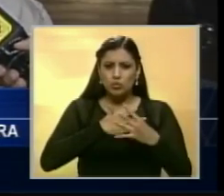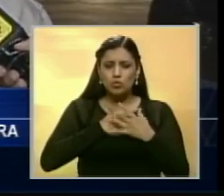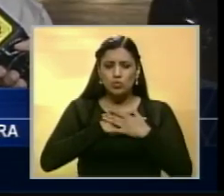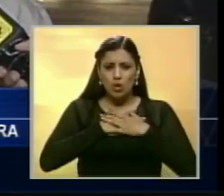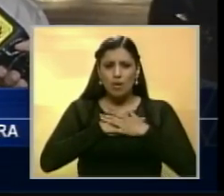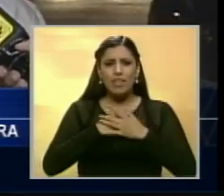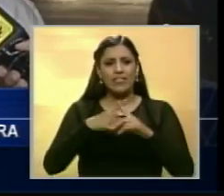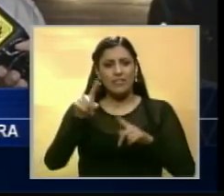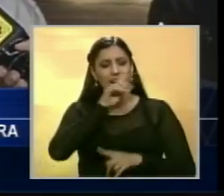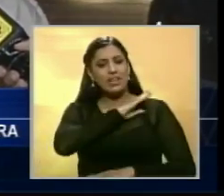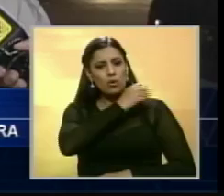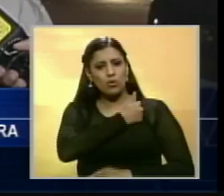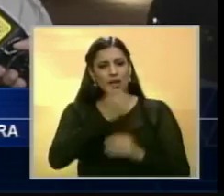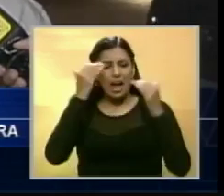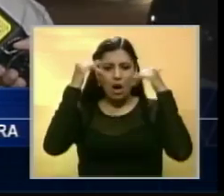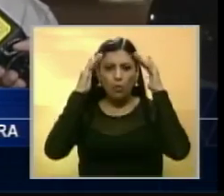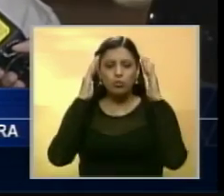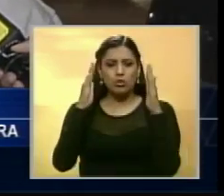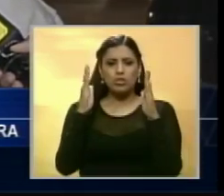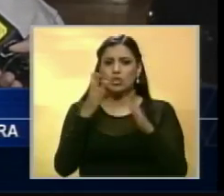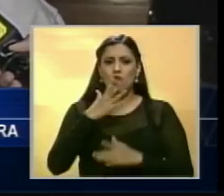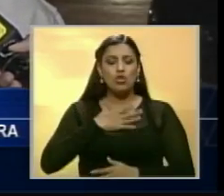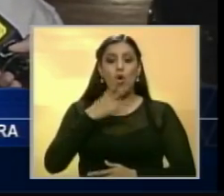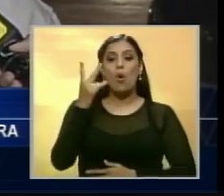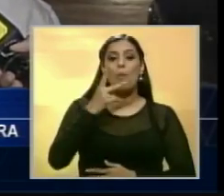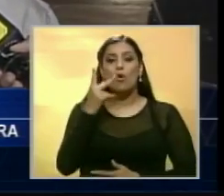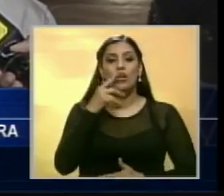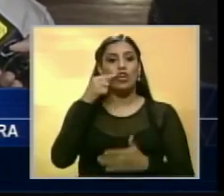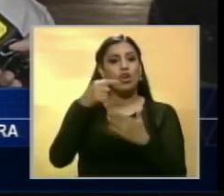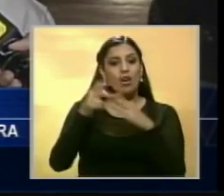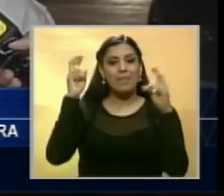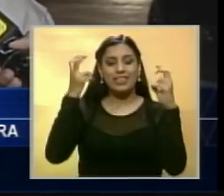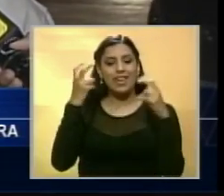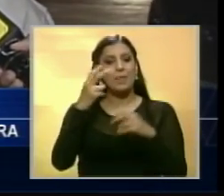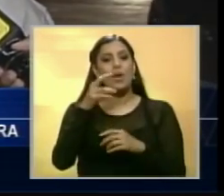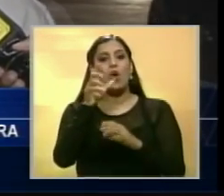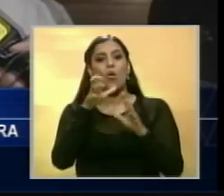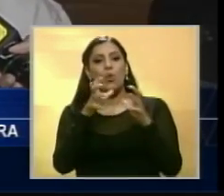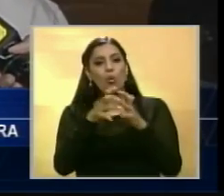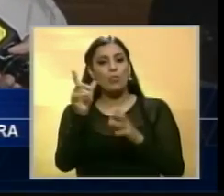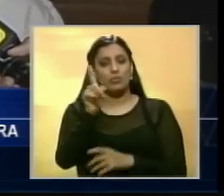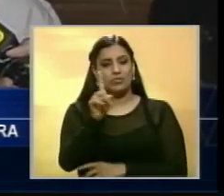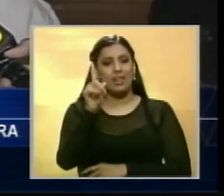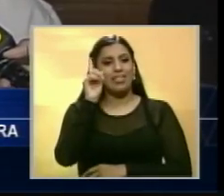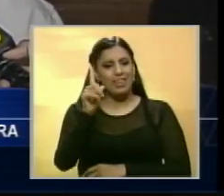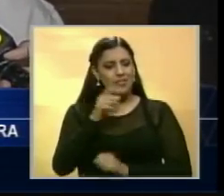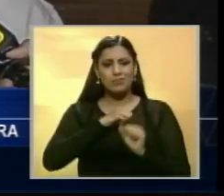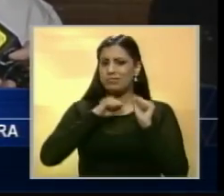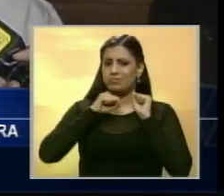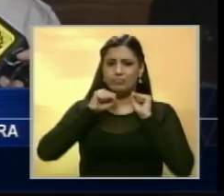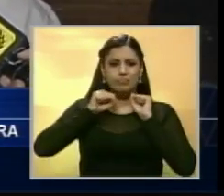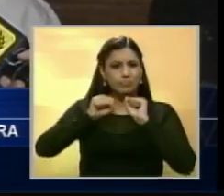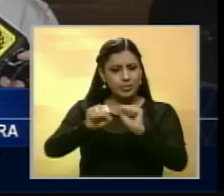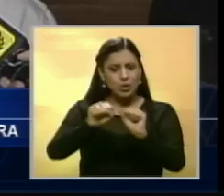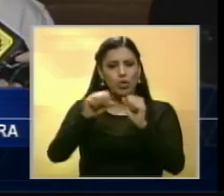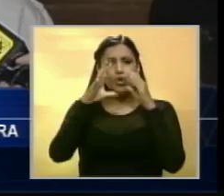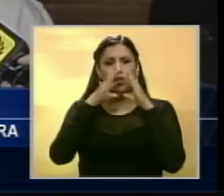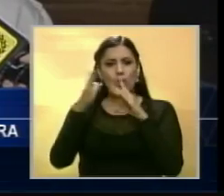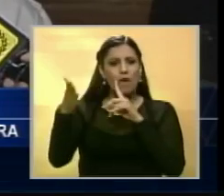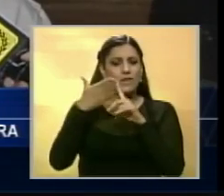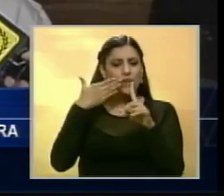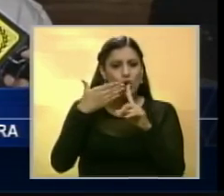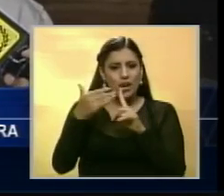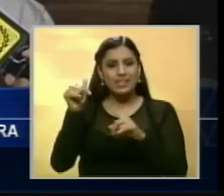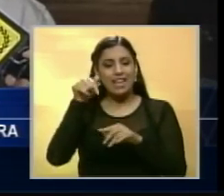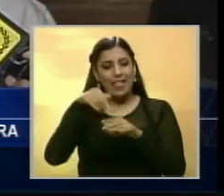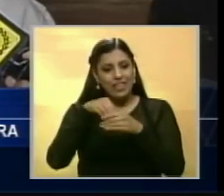diferentes autoridades y abocarnos. No politicemos el tema de la seguridad de los venezolanos. Repudiamos todo hecho de violencia